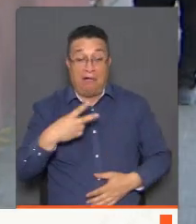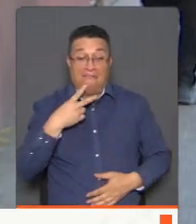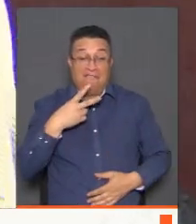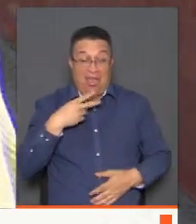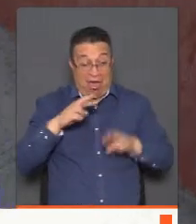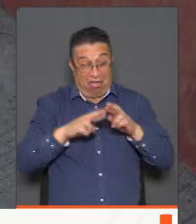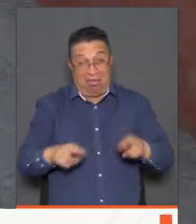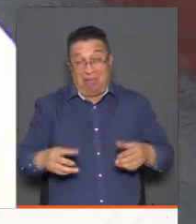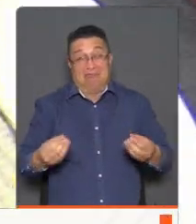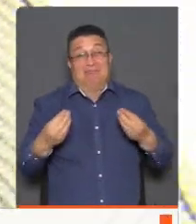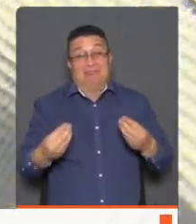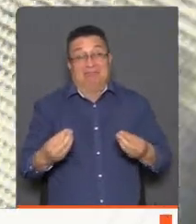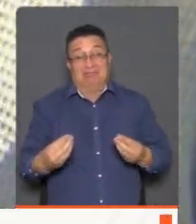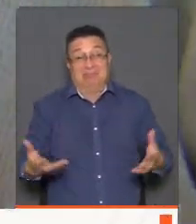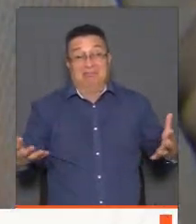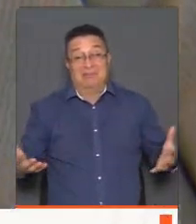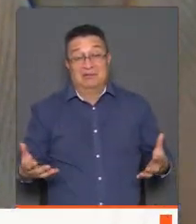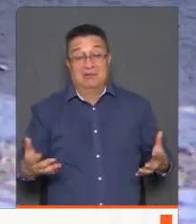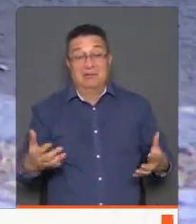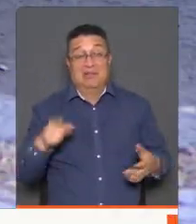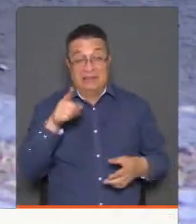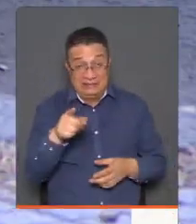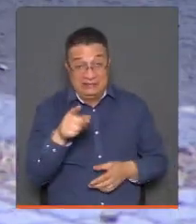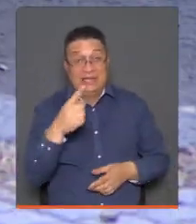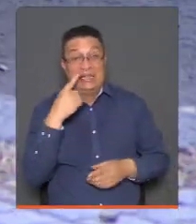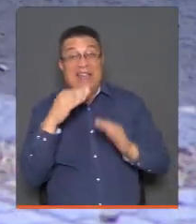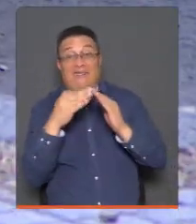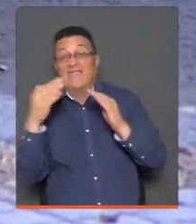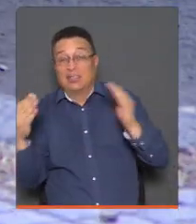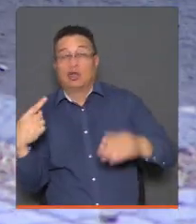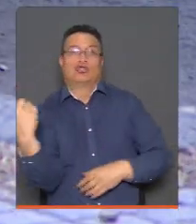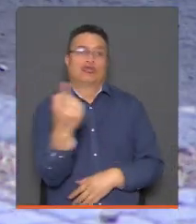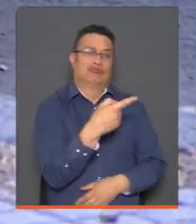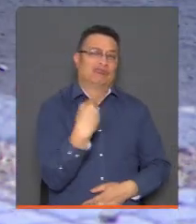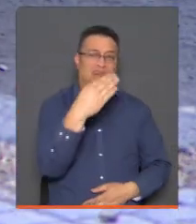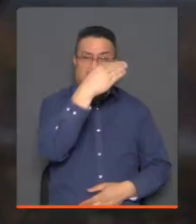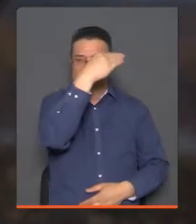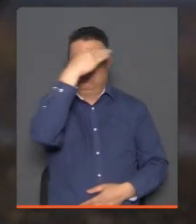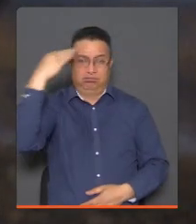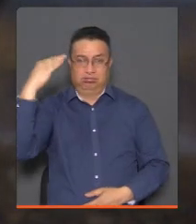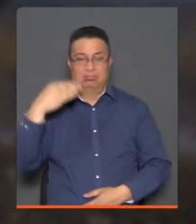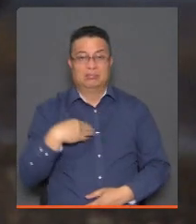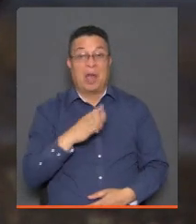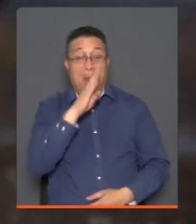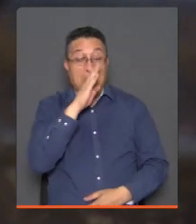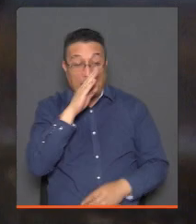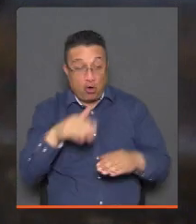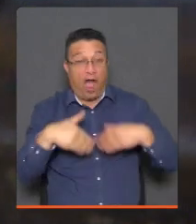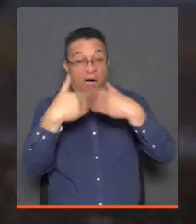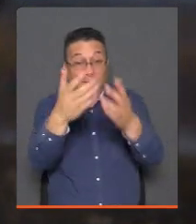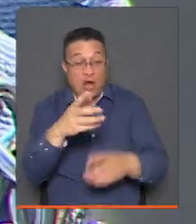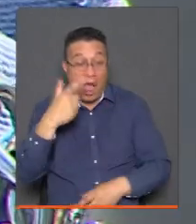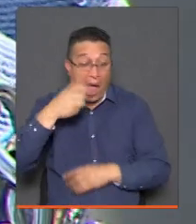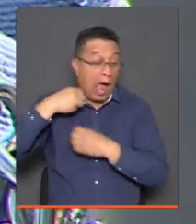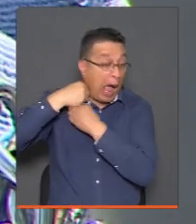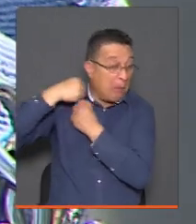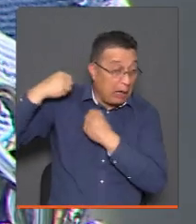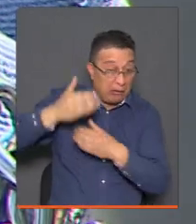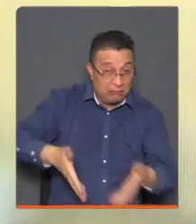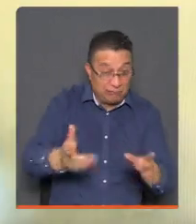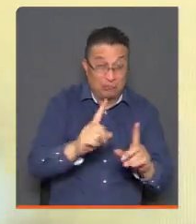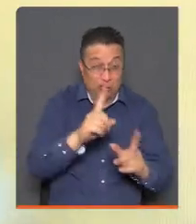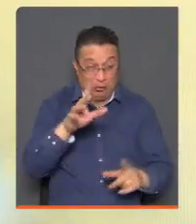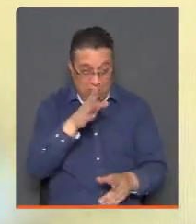nadie. Miguel y sus vecinos están aburridos. Nadie dejaría a un perro amarrado a un árbol toda la noche. Y no